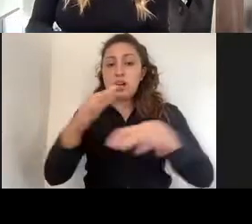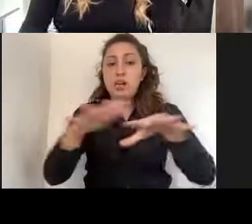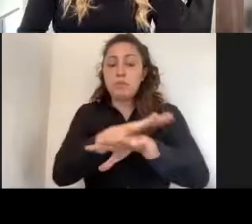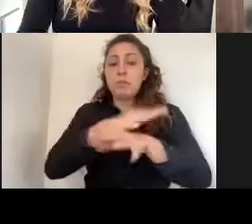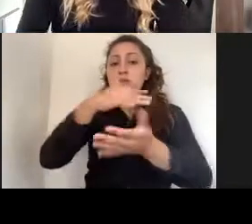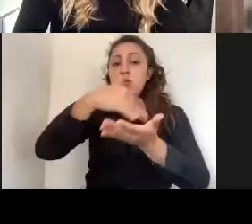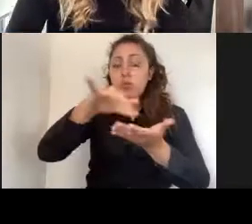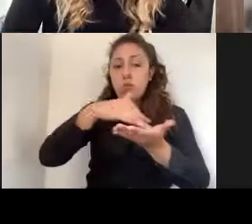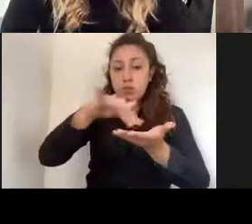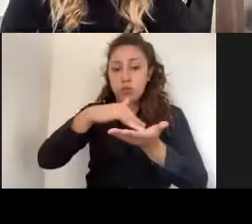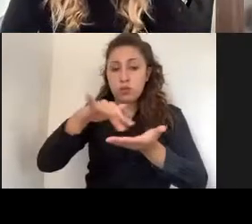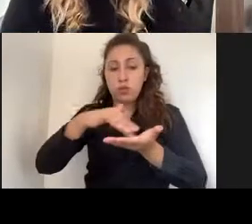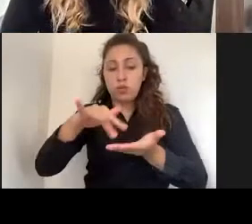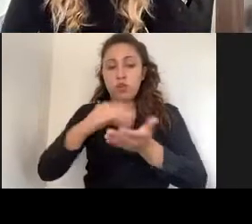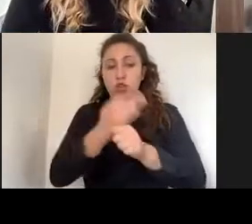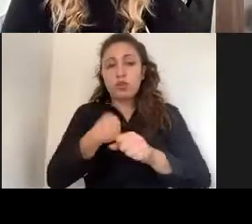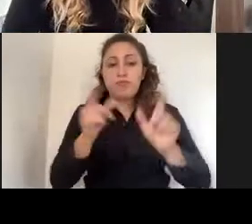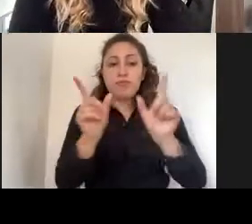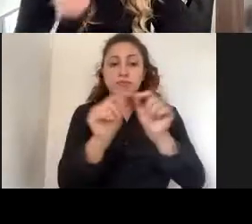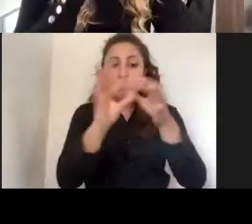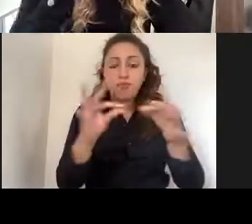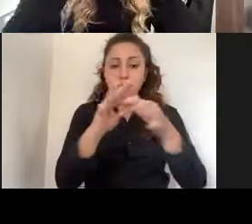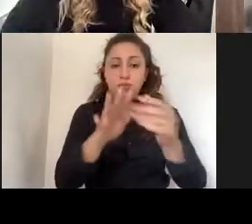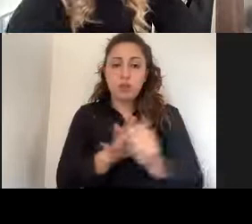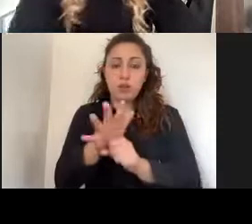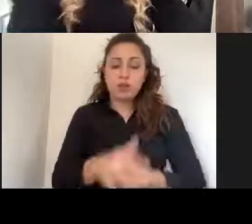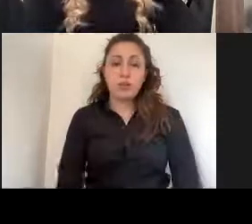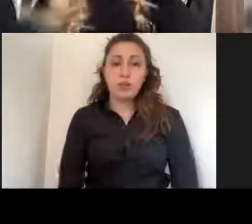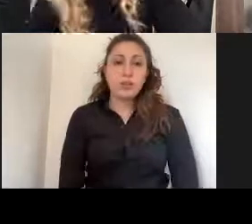que son las siguientes.